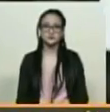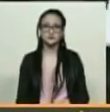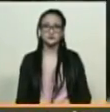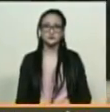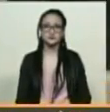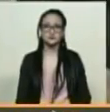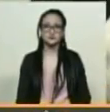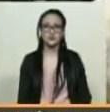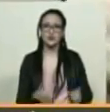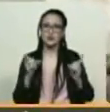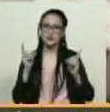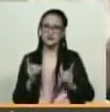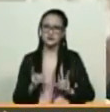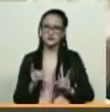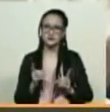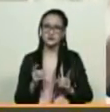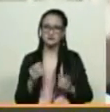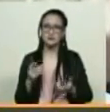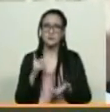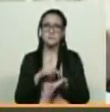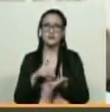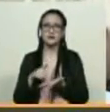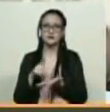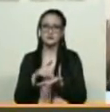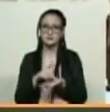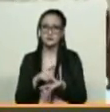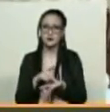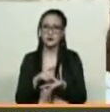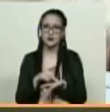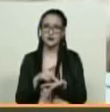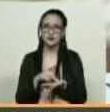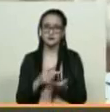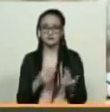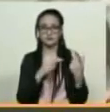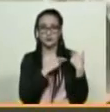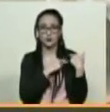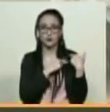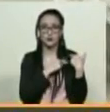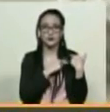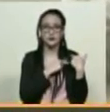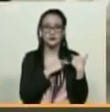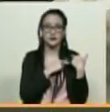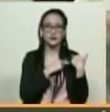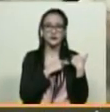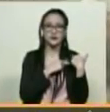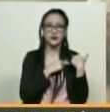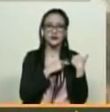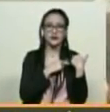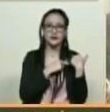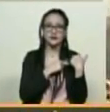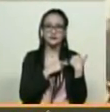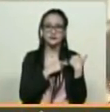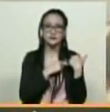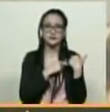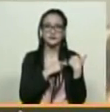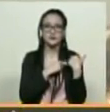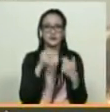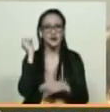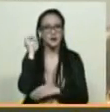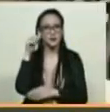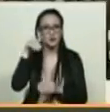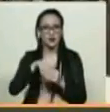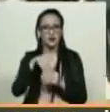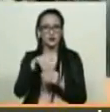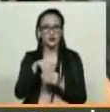decidido participar, como corresponde en una democracia, en el evento